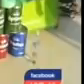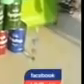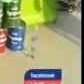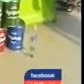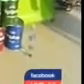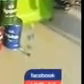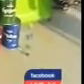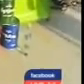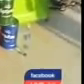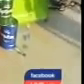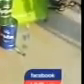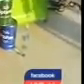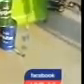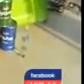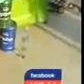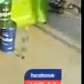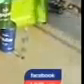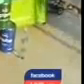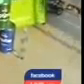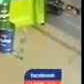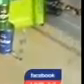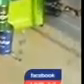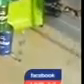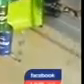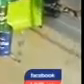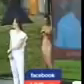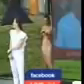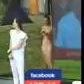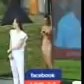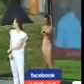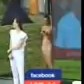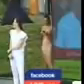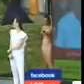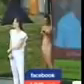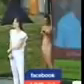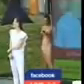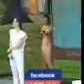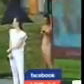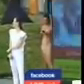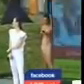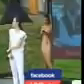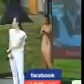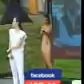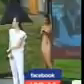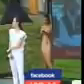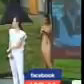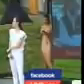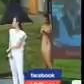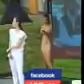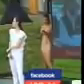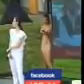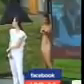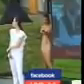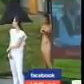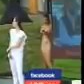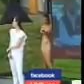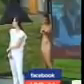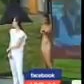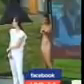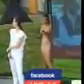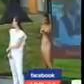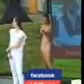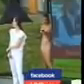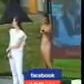aliados de esta red y para quienes viven en los Estados Unidos Vicenza anunció la unión con Tuyo App a través de la cual podrán